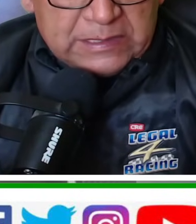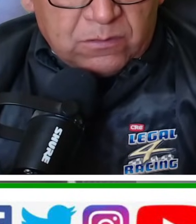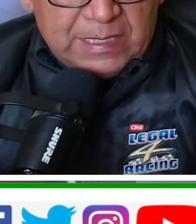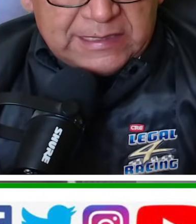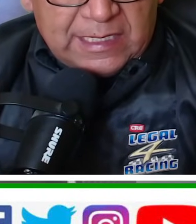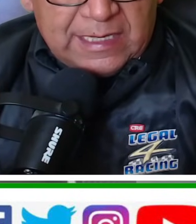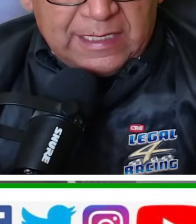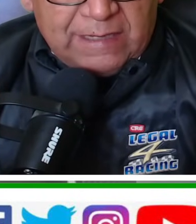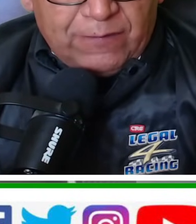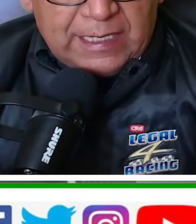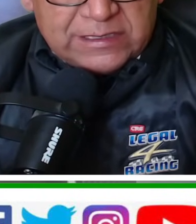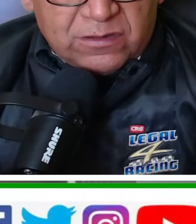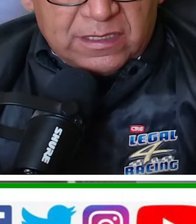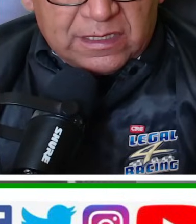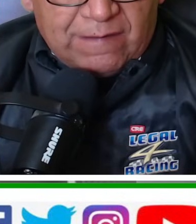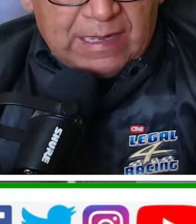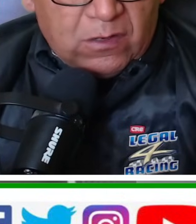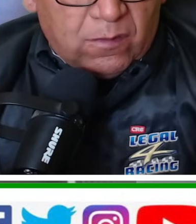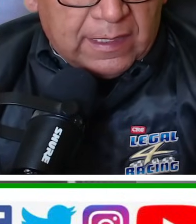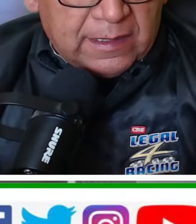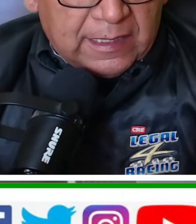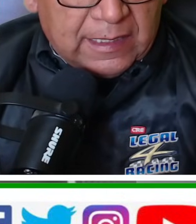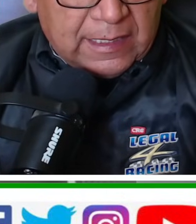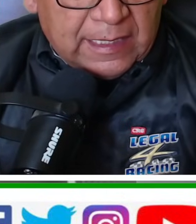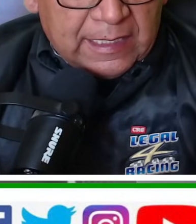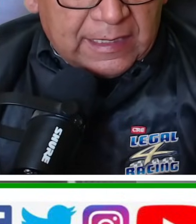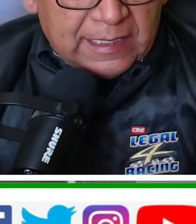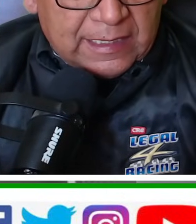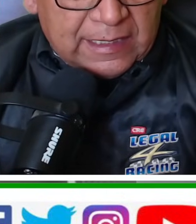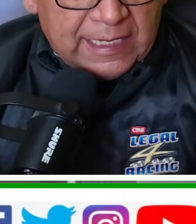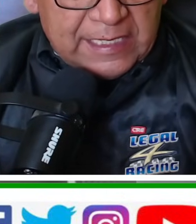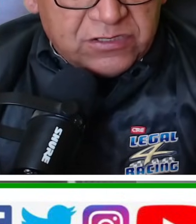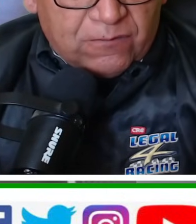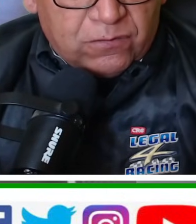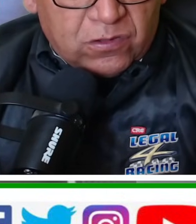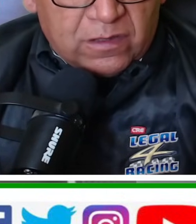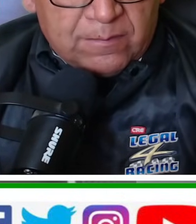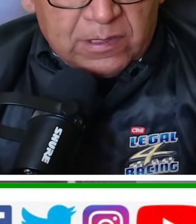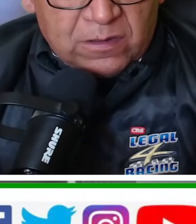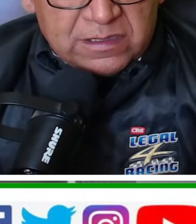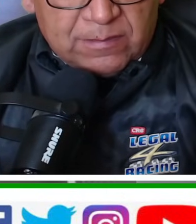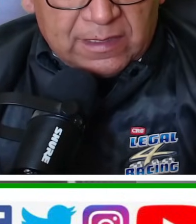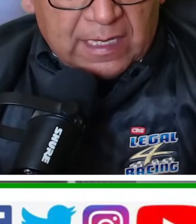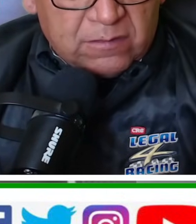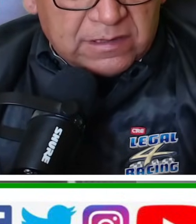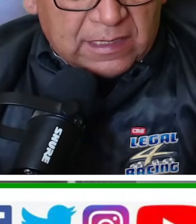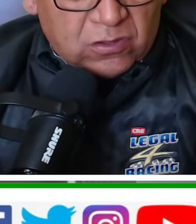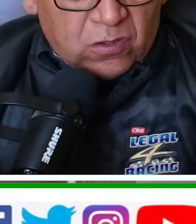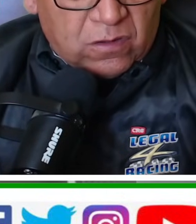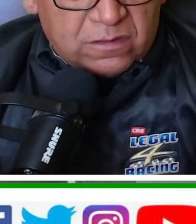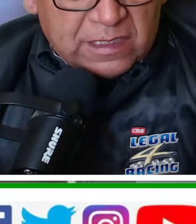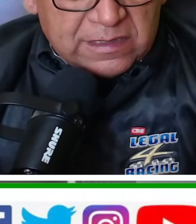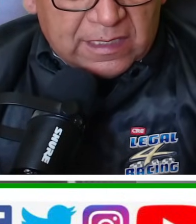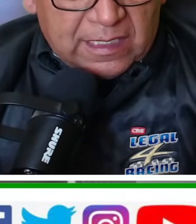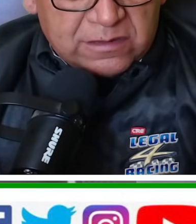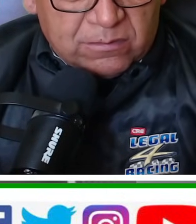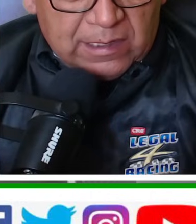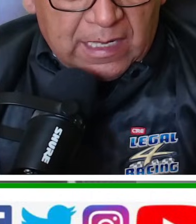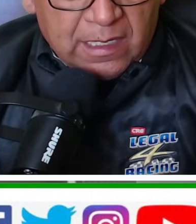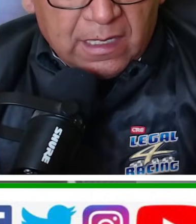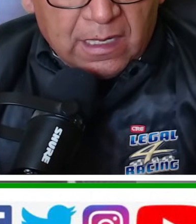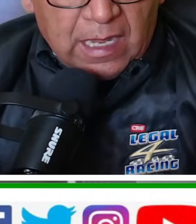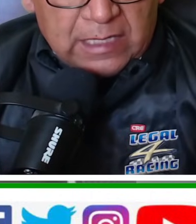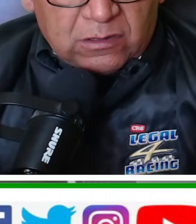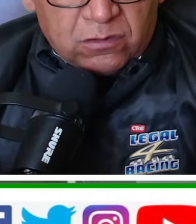un paso más en la dignificación del trabajo, en el derecho al futuro de millones de mexicanos que todos los días dedican su